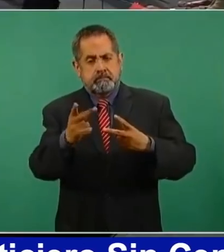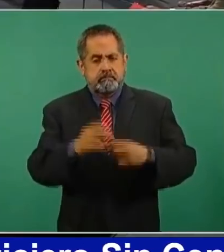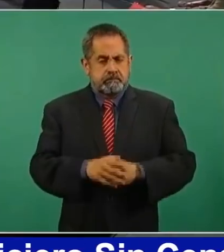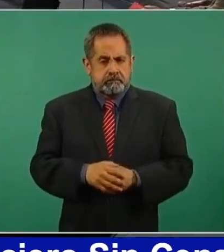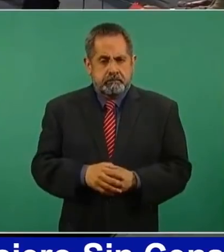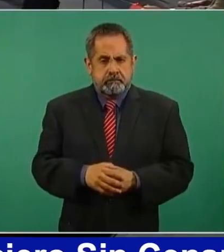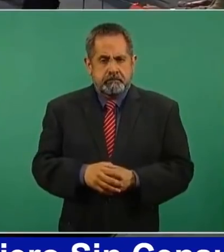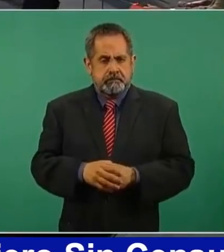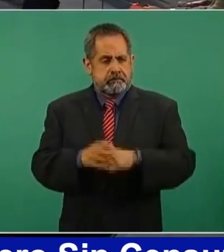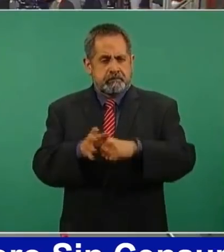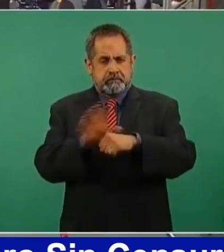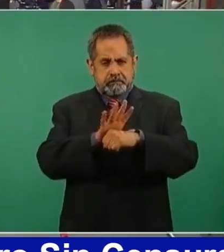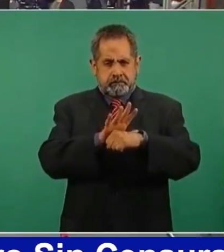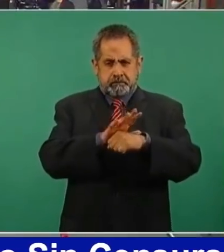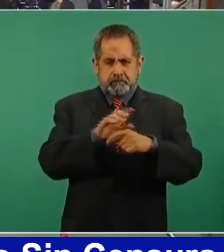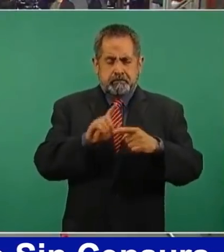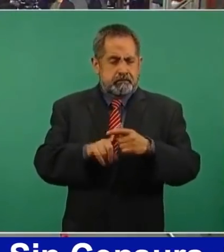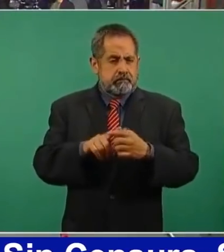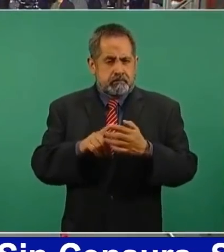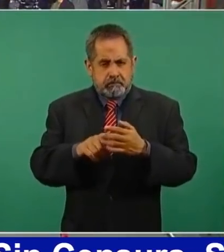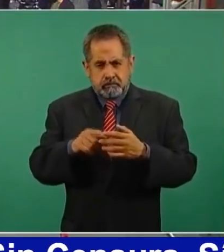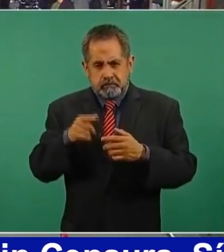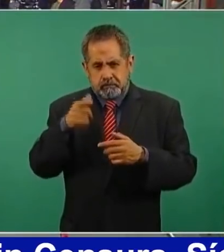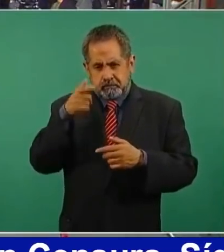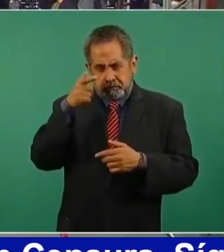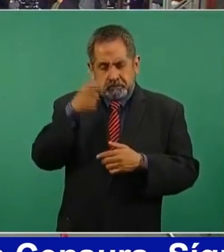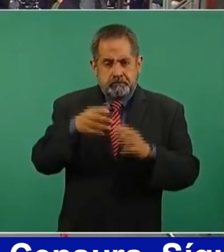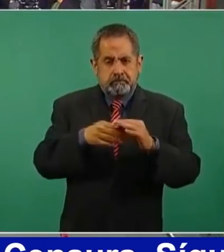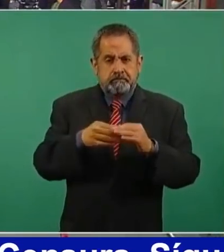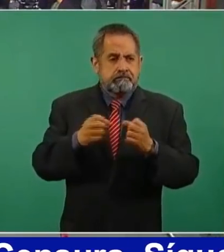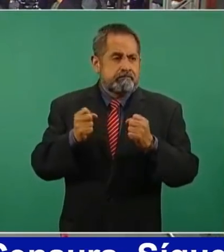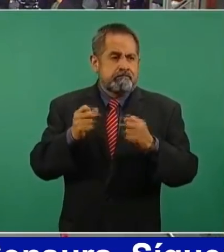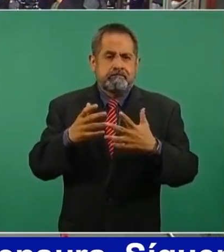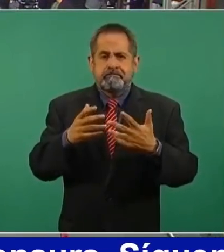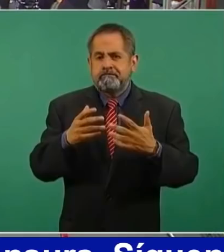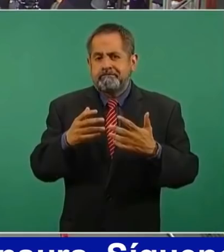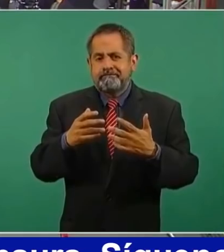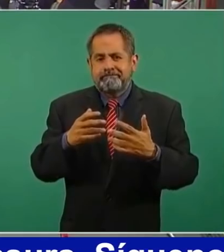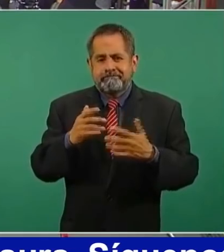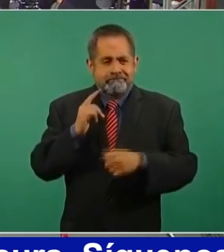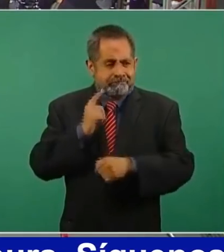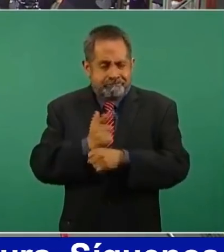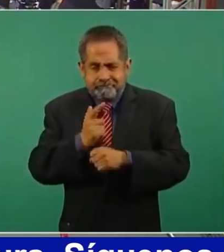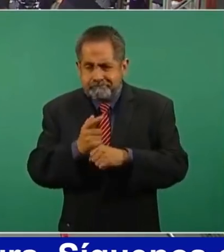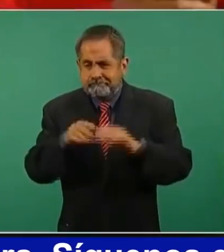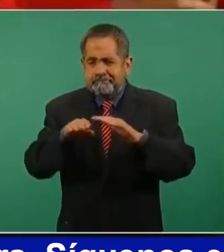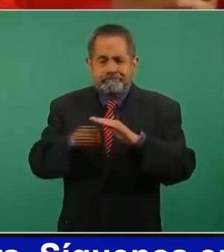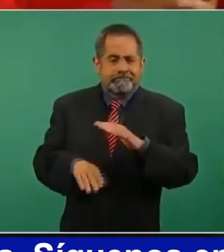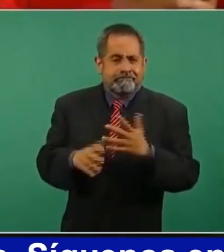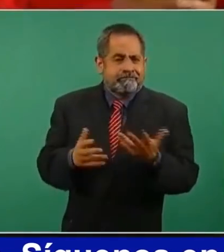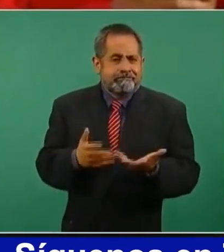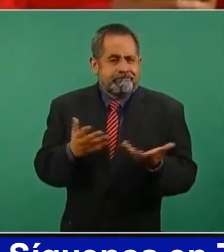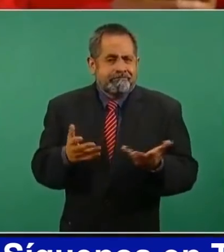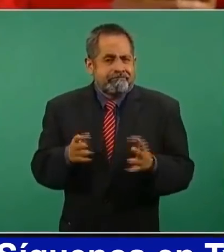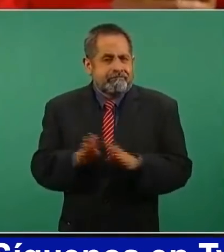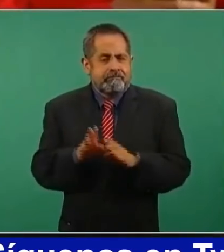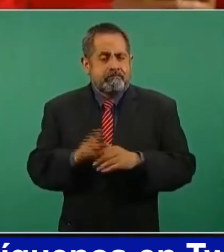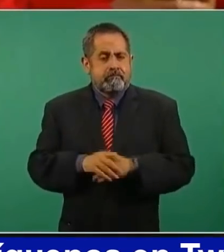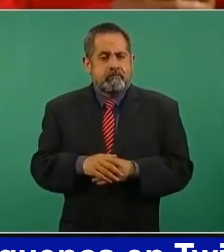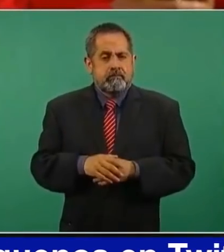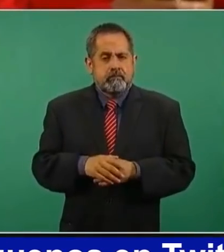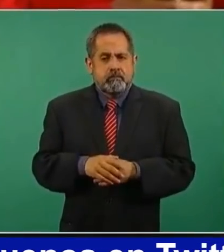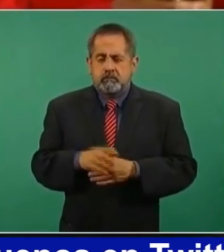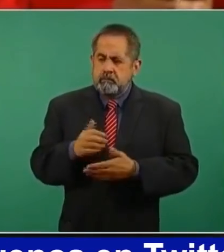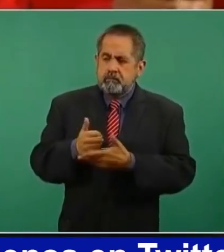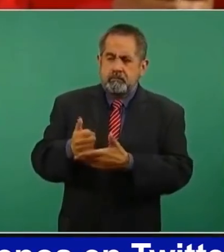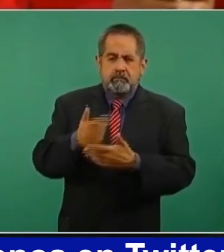pandemia, los pocos diagnósticos que hay en México se cayeron a más de la mitad. ¿Qué va a hacer para asegurar que los sistemas de